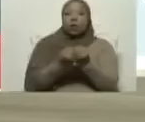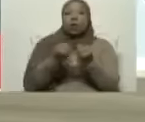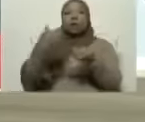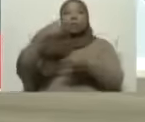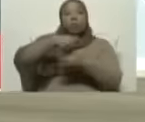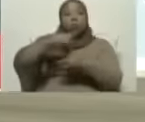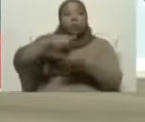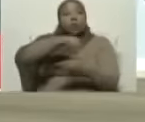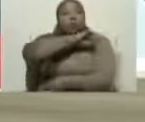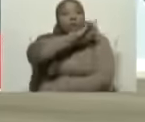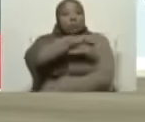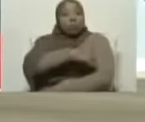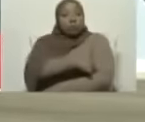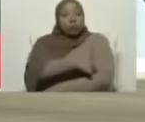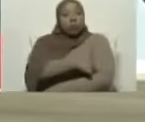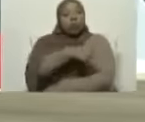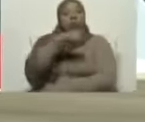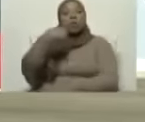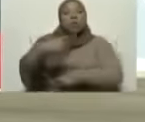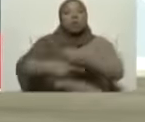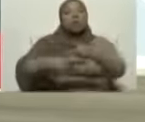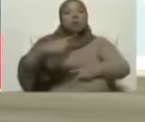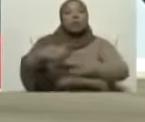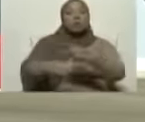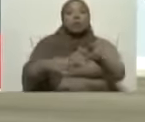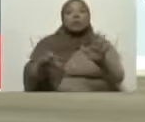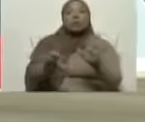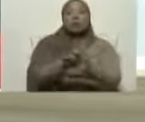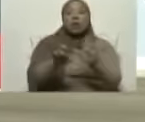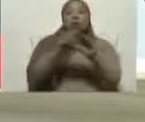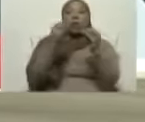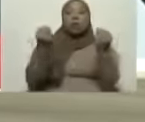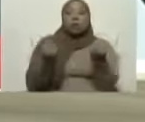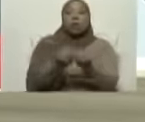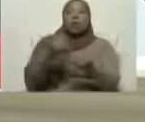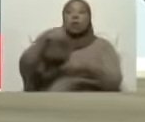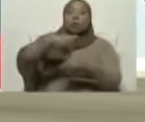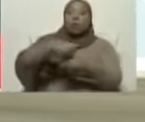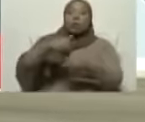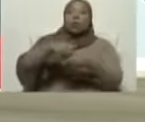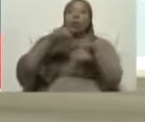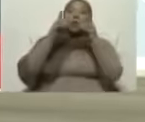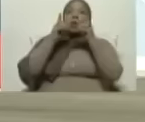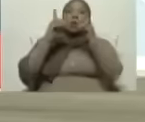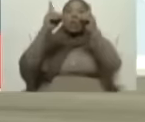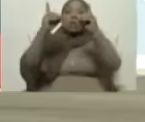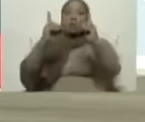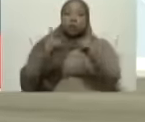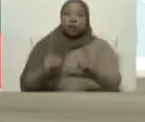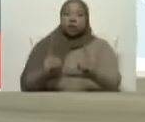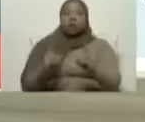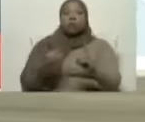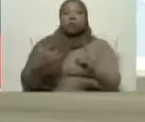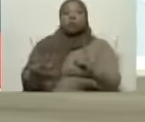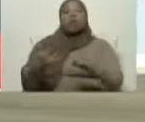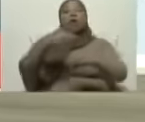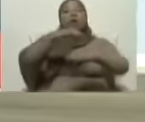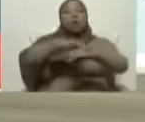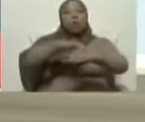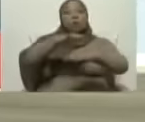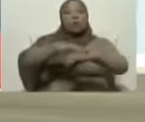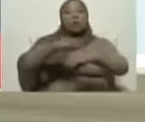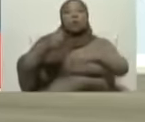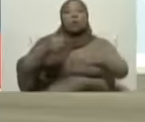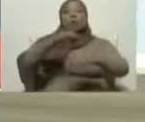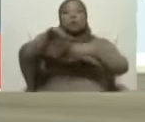Electoral y la Ley Orgánica de Procesos Electorales, ha decidido ratificar la convocatoria